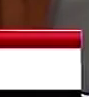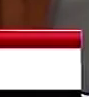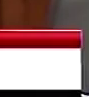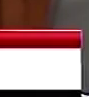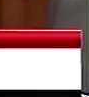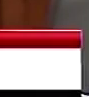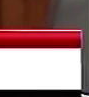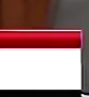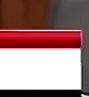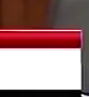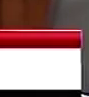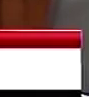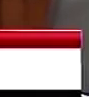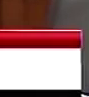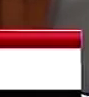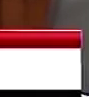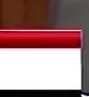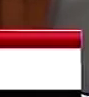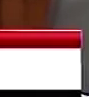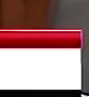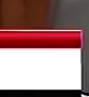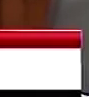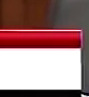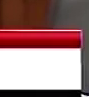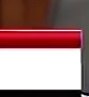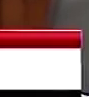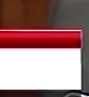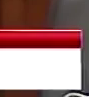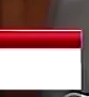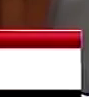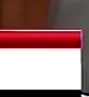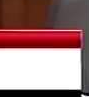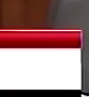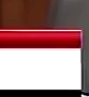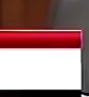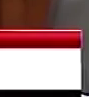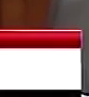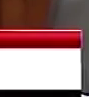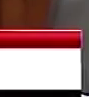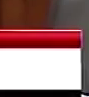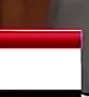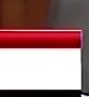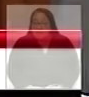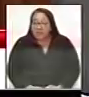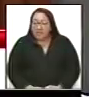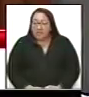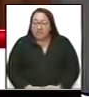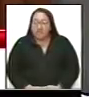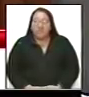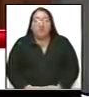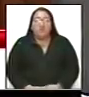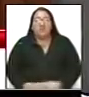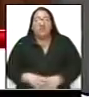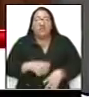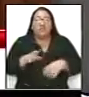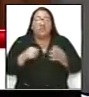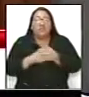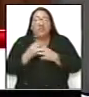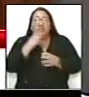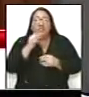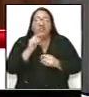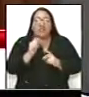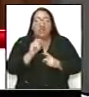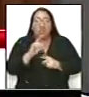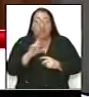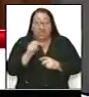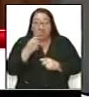decir, yo quiero recordarle que cuando ella se ha presentado constantemente en la salita del CIN a negociar con Vladimir Montesinos y no dice nada, nunca ha sido cesada, nunca ha sido